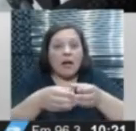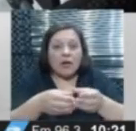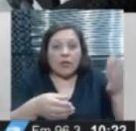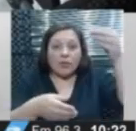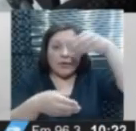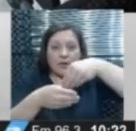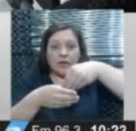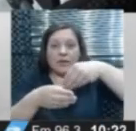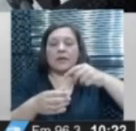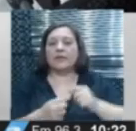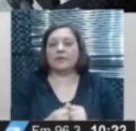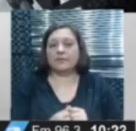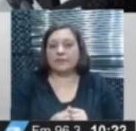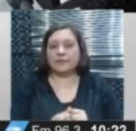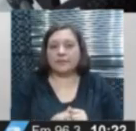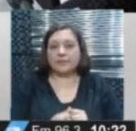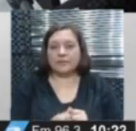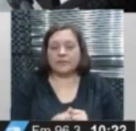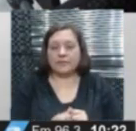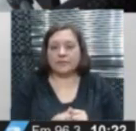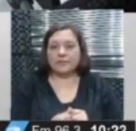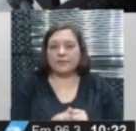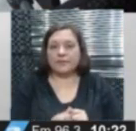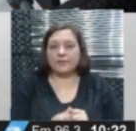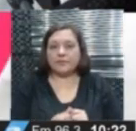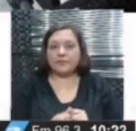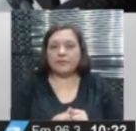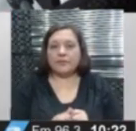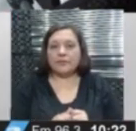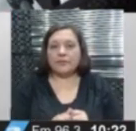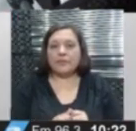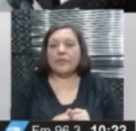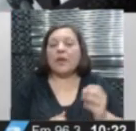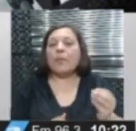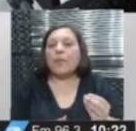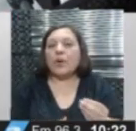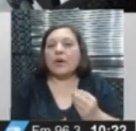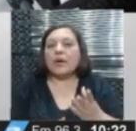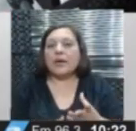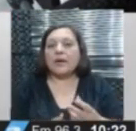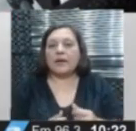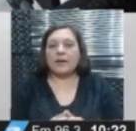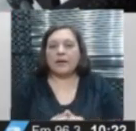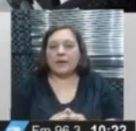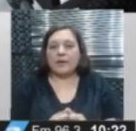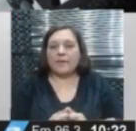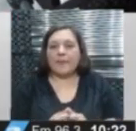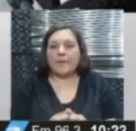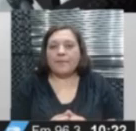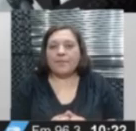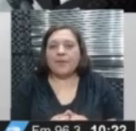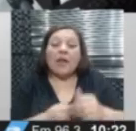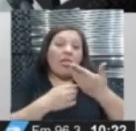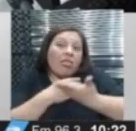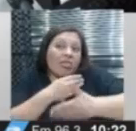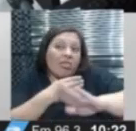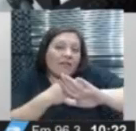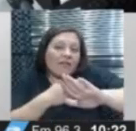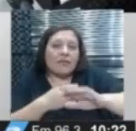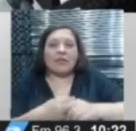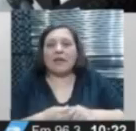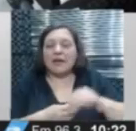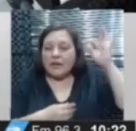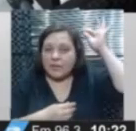AF lo que se dice la afrodescendencia como se dice ahora sino eh que todos somos negros ya lo decía Marcus